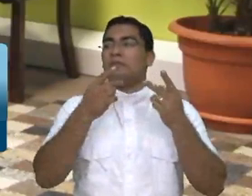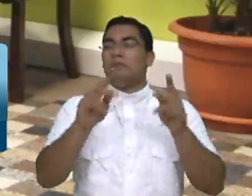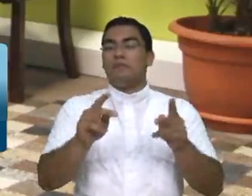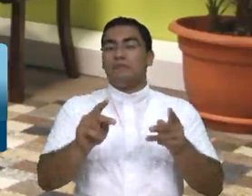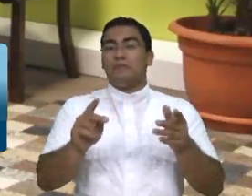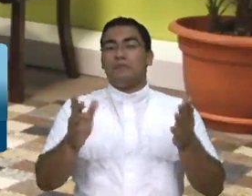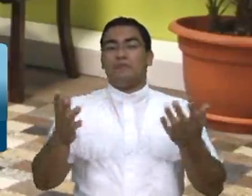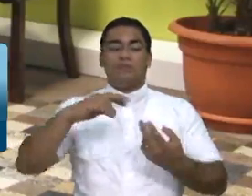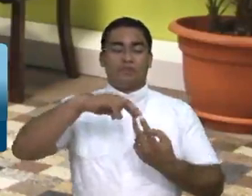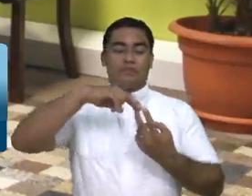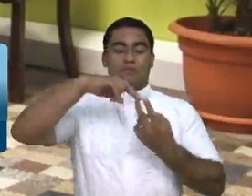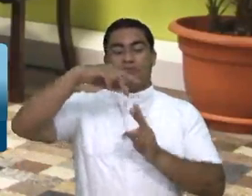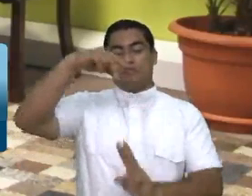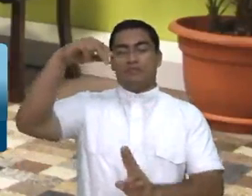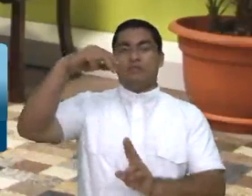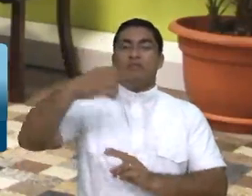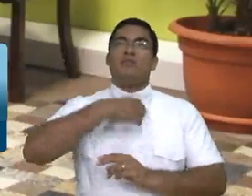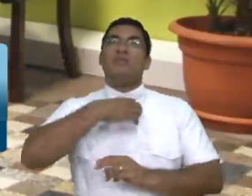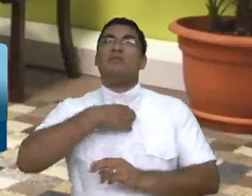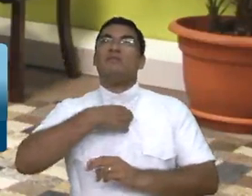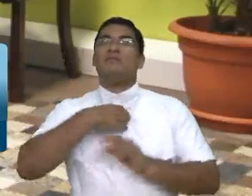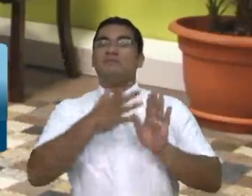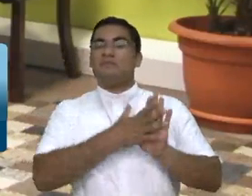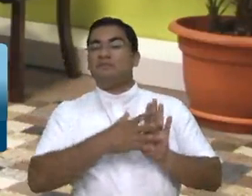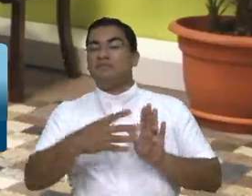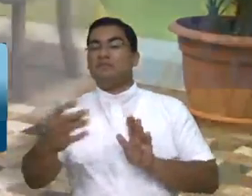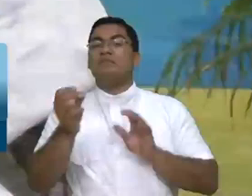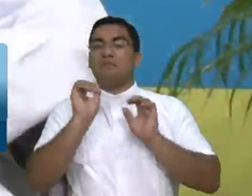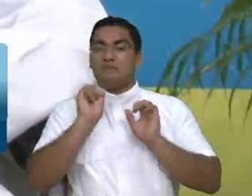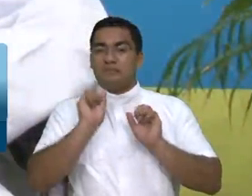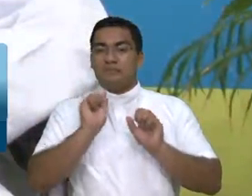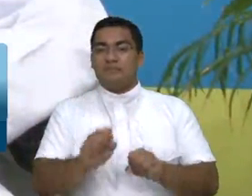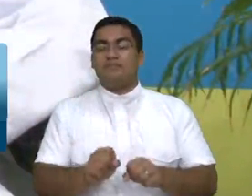La herencia, al ser precisamente de esa manera,